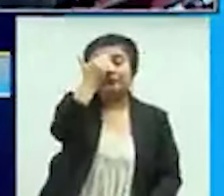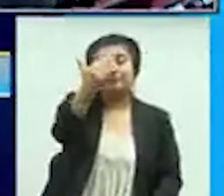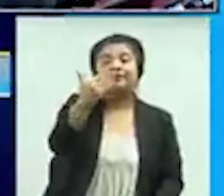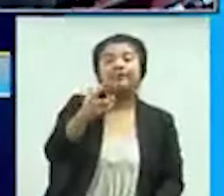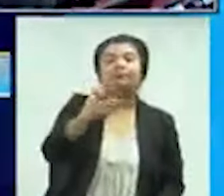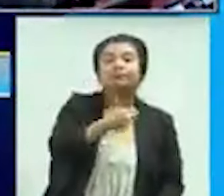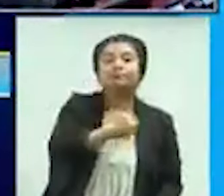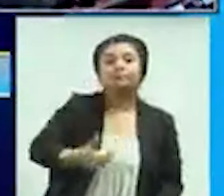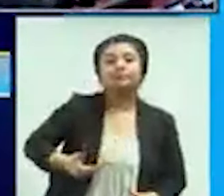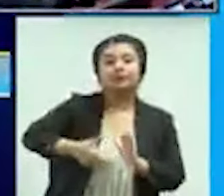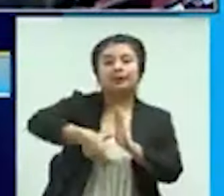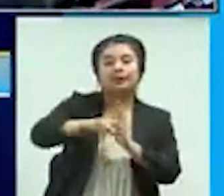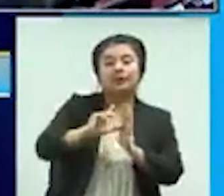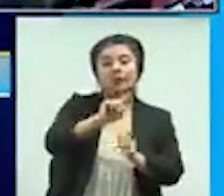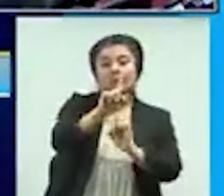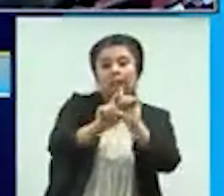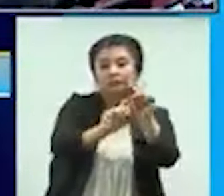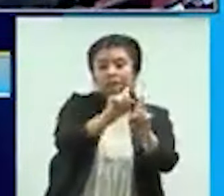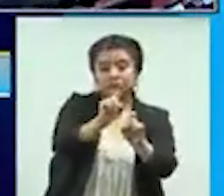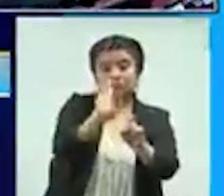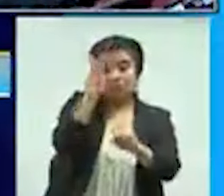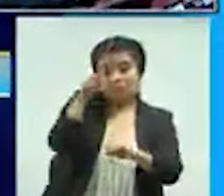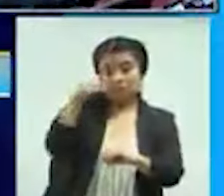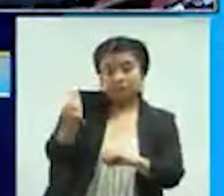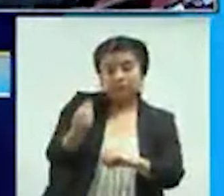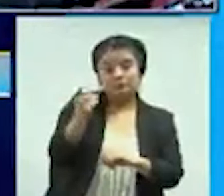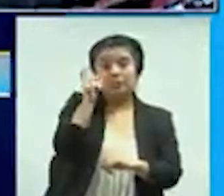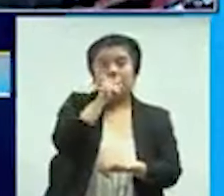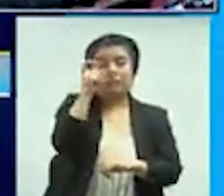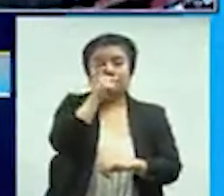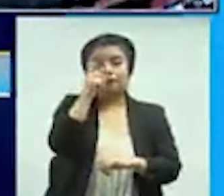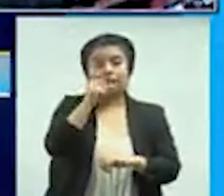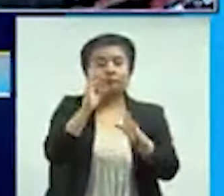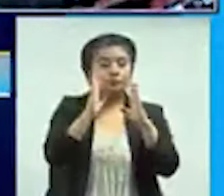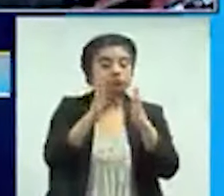presidente. Repetiré la pregunta, ya que no fue